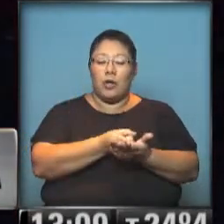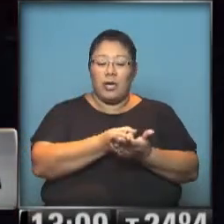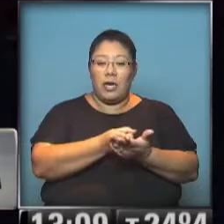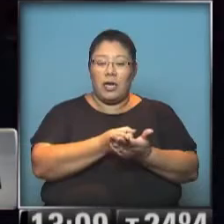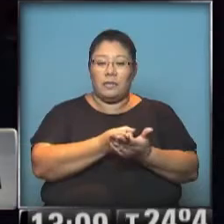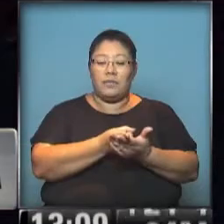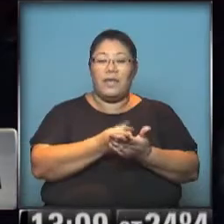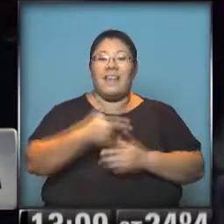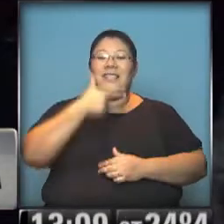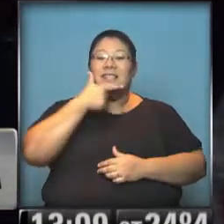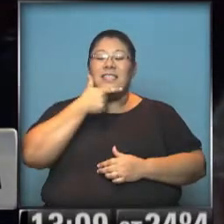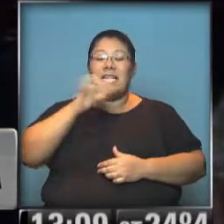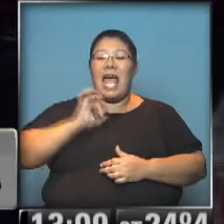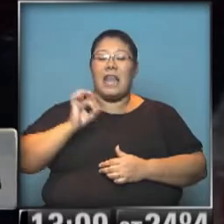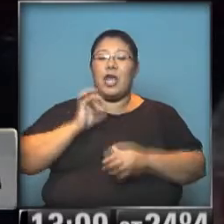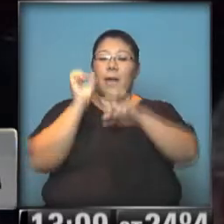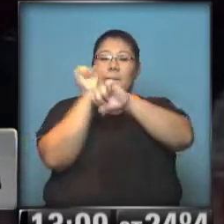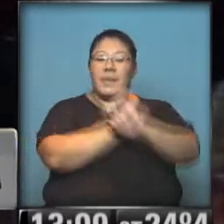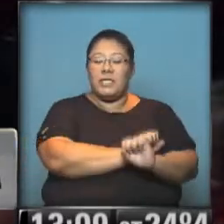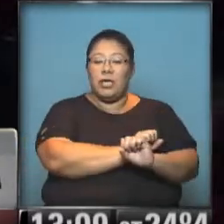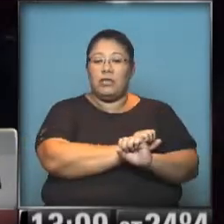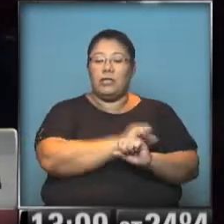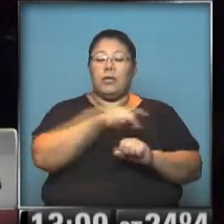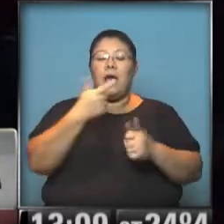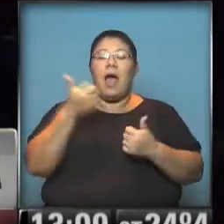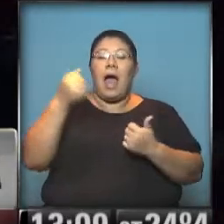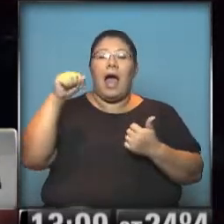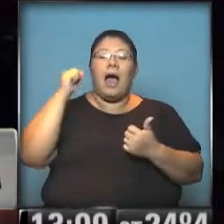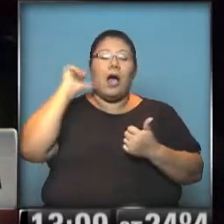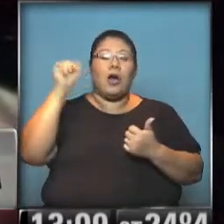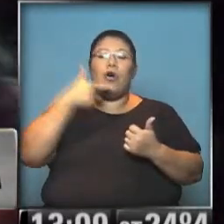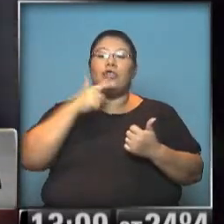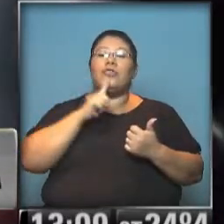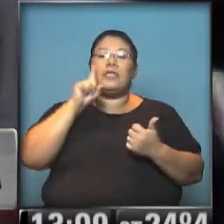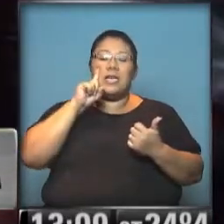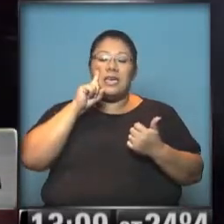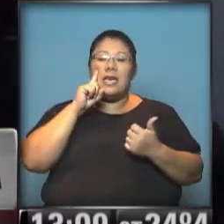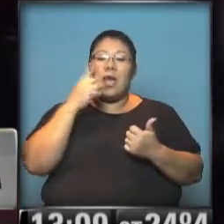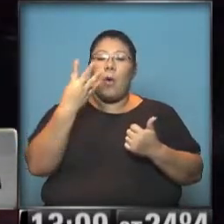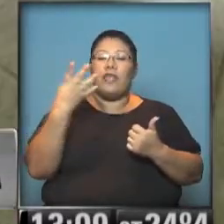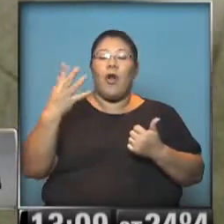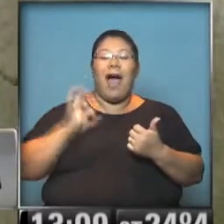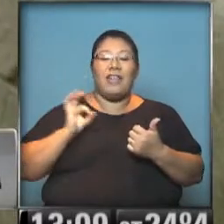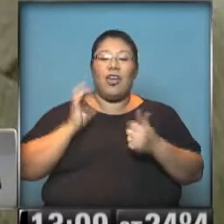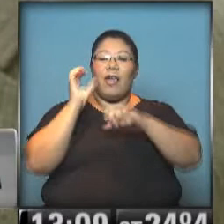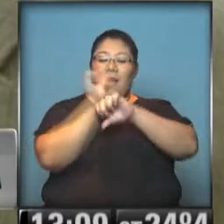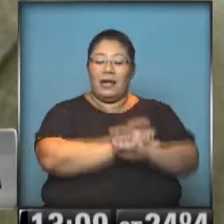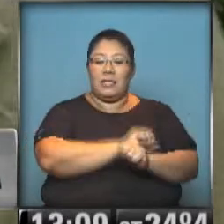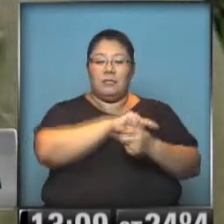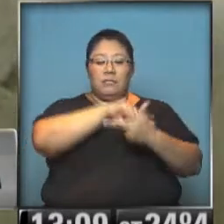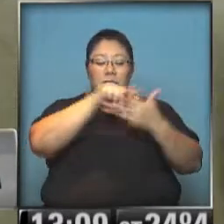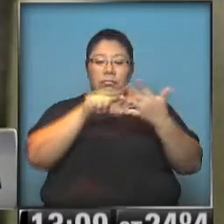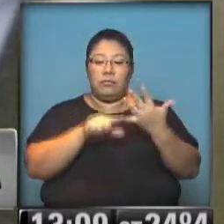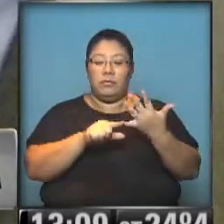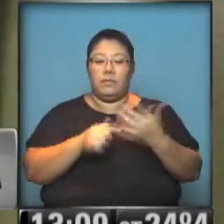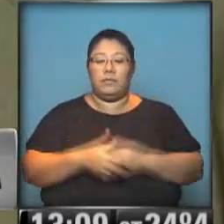Armando Lambruschini a 8 años de prisión y a Orlando Ramón Agosti a 4 años de cárcel. Antes, Estracera se había desempeñado como fiscal durante